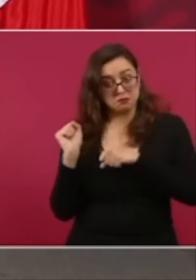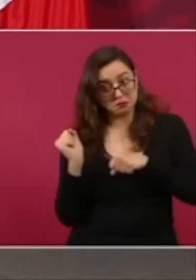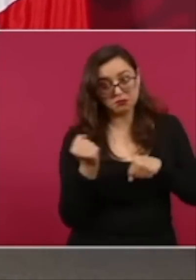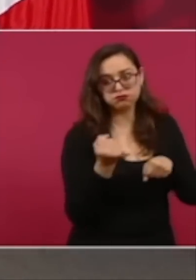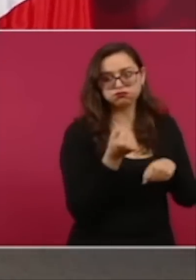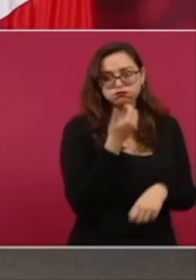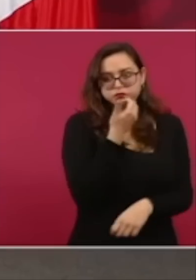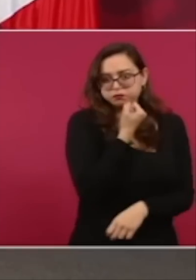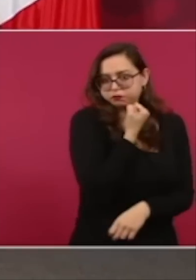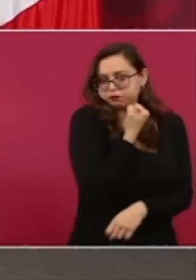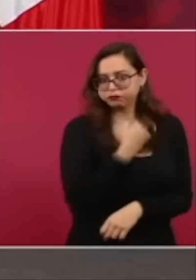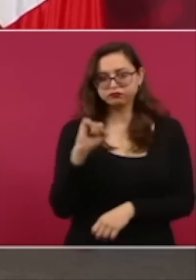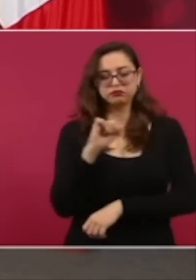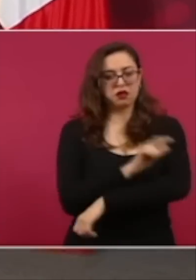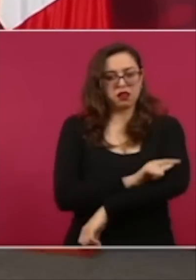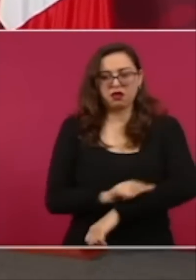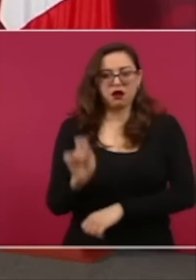buenos, en grandes ligas.